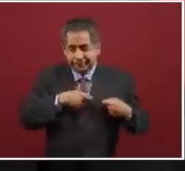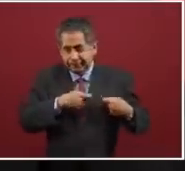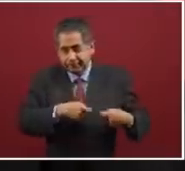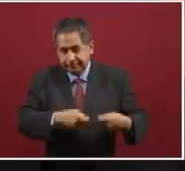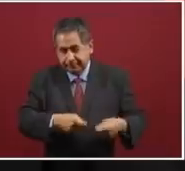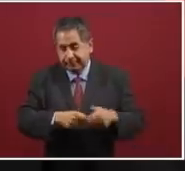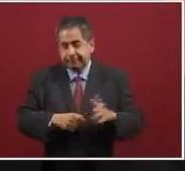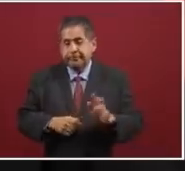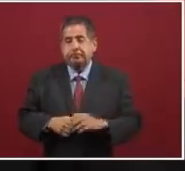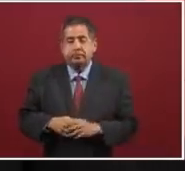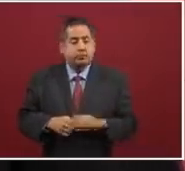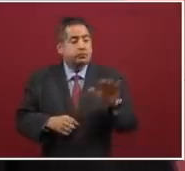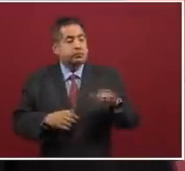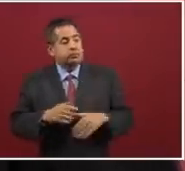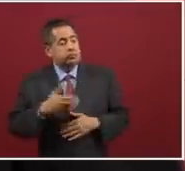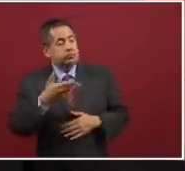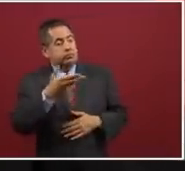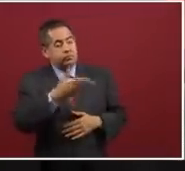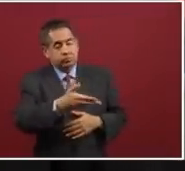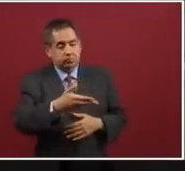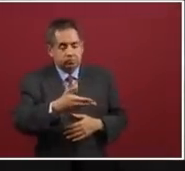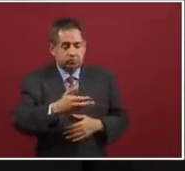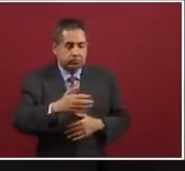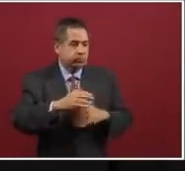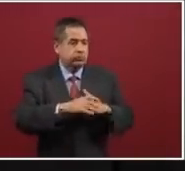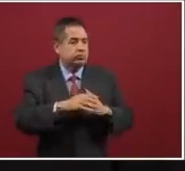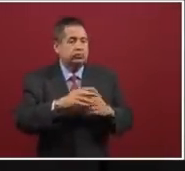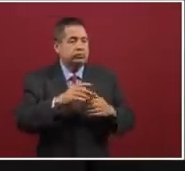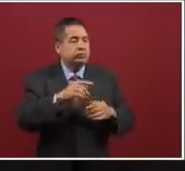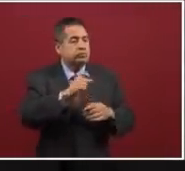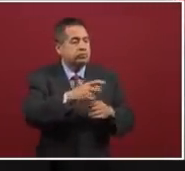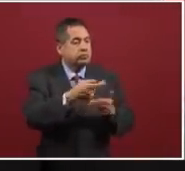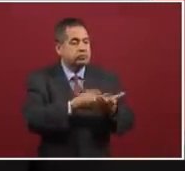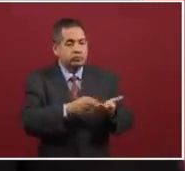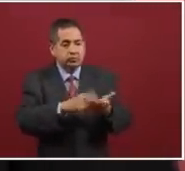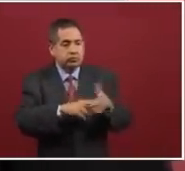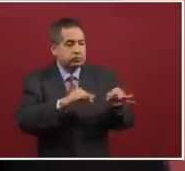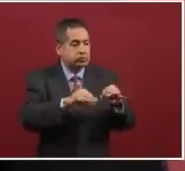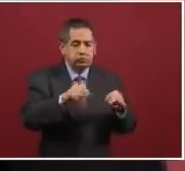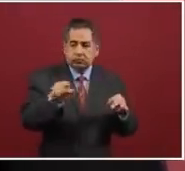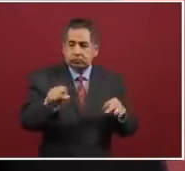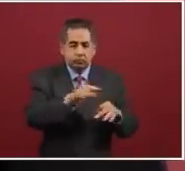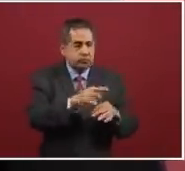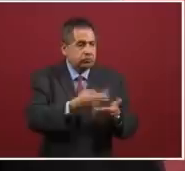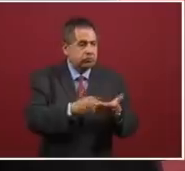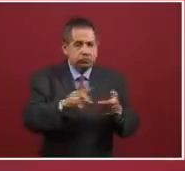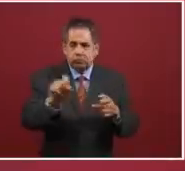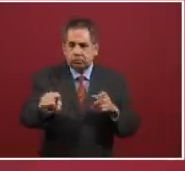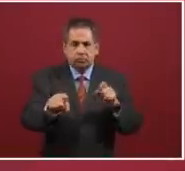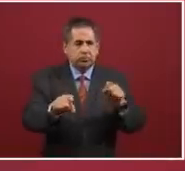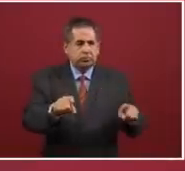cuando se les pide de que no haya duplicidad en las estructuras administrativas,